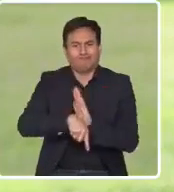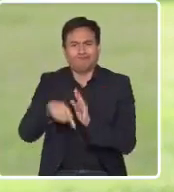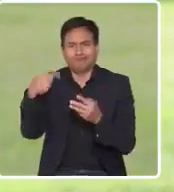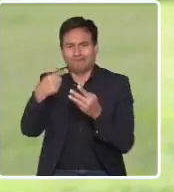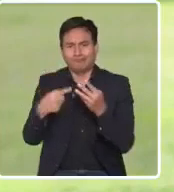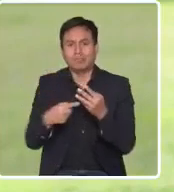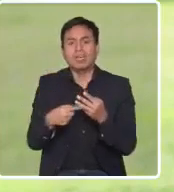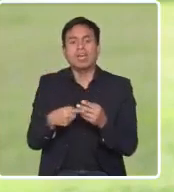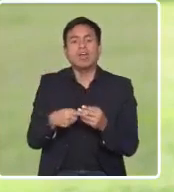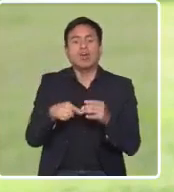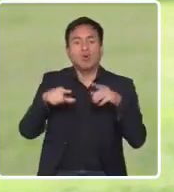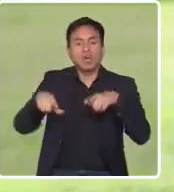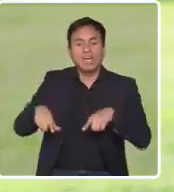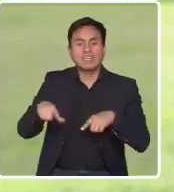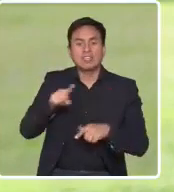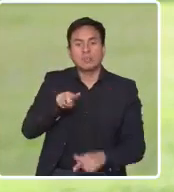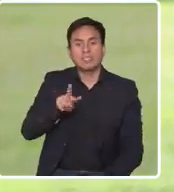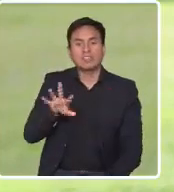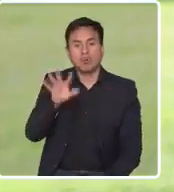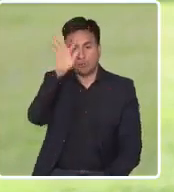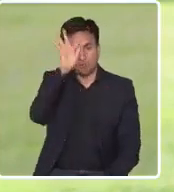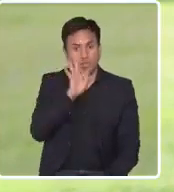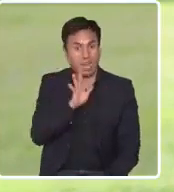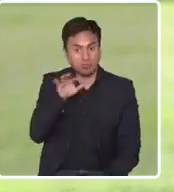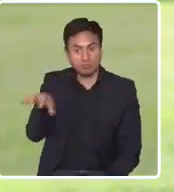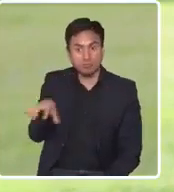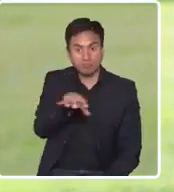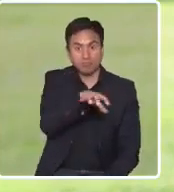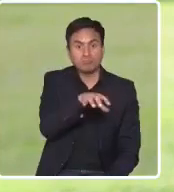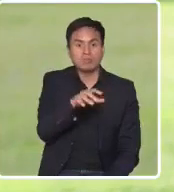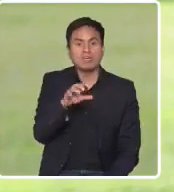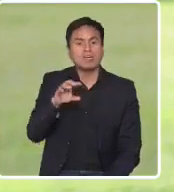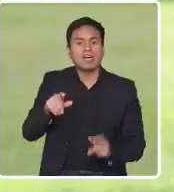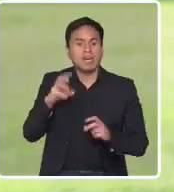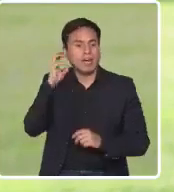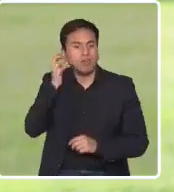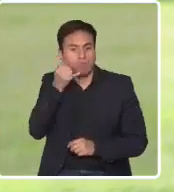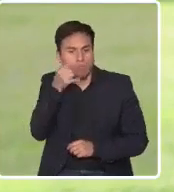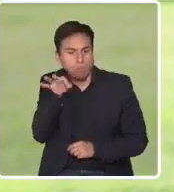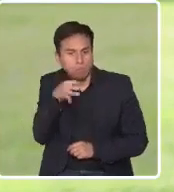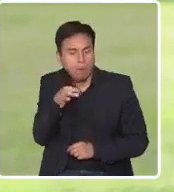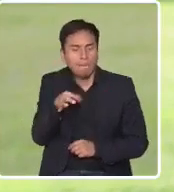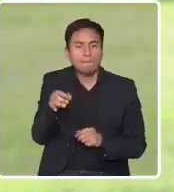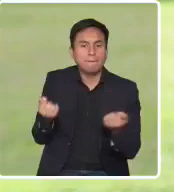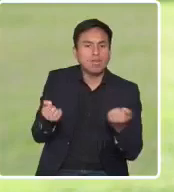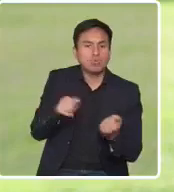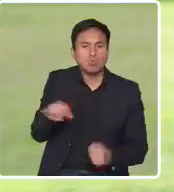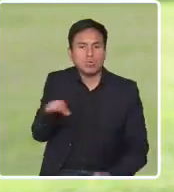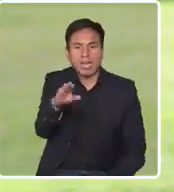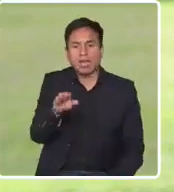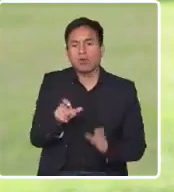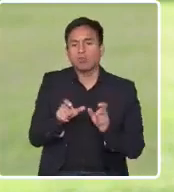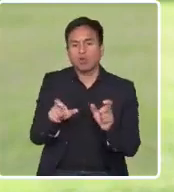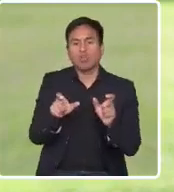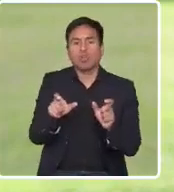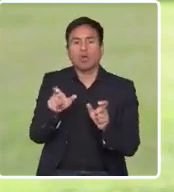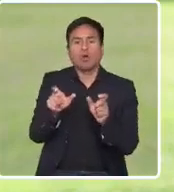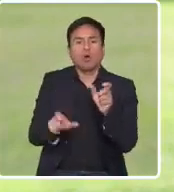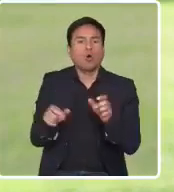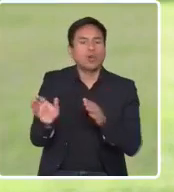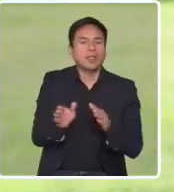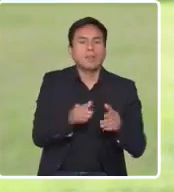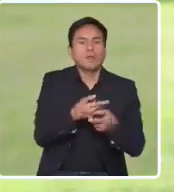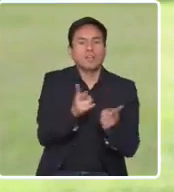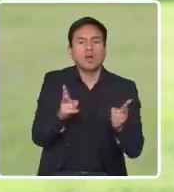En cada una de estas unidades de 125 funcionarios hay radiopatrullas, hay equipos de control de orden público,